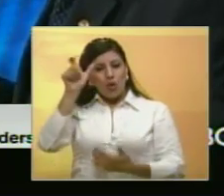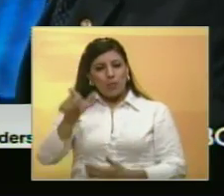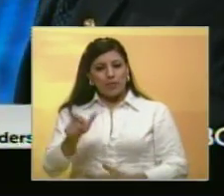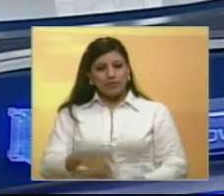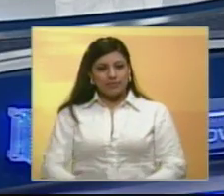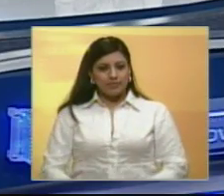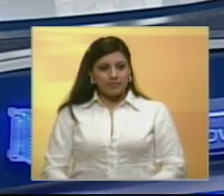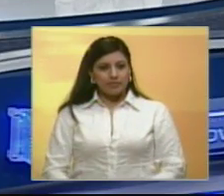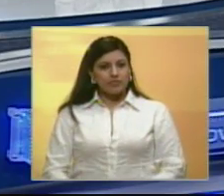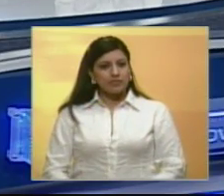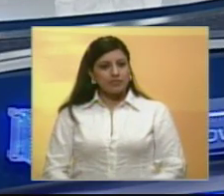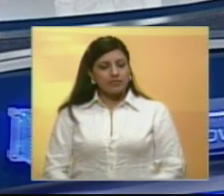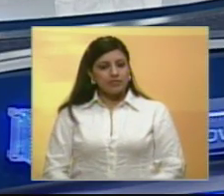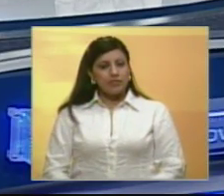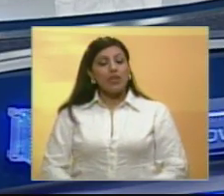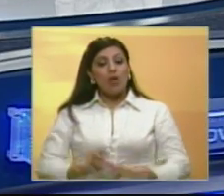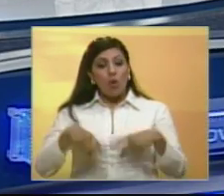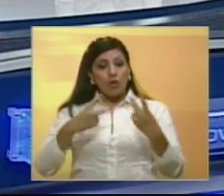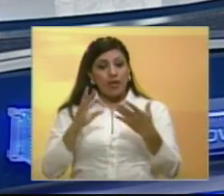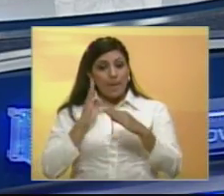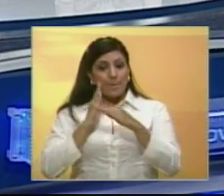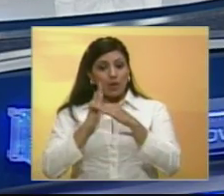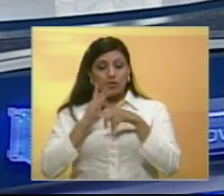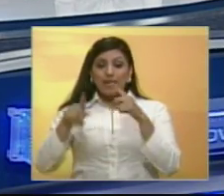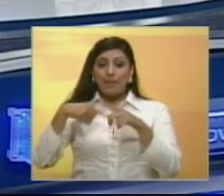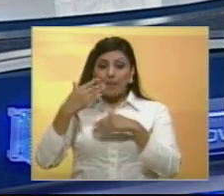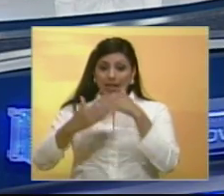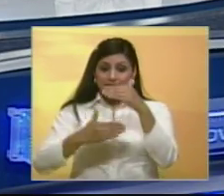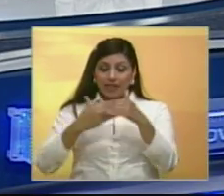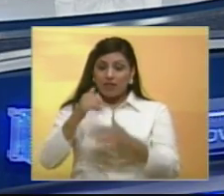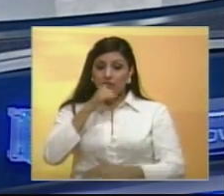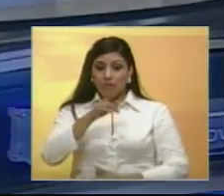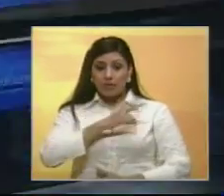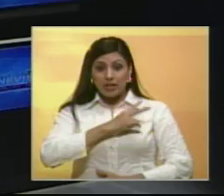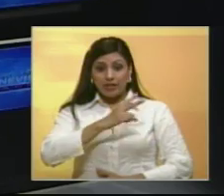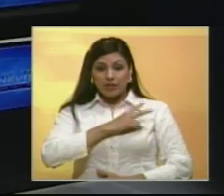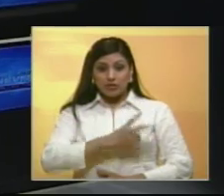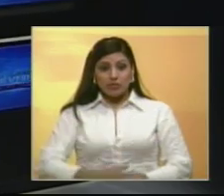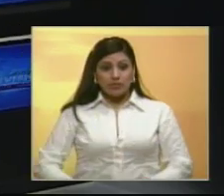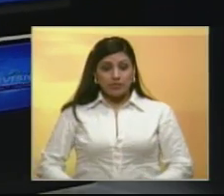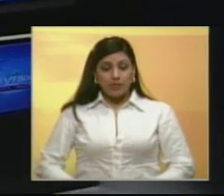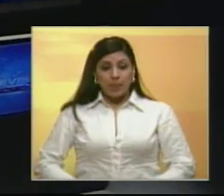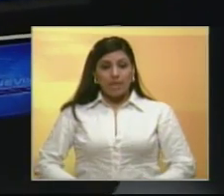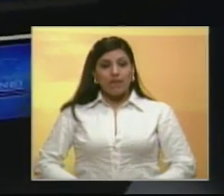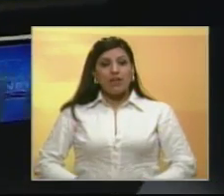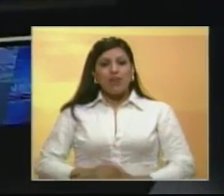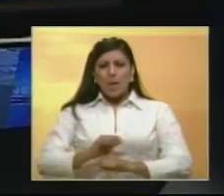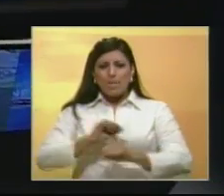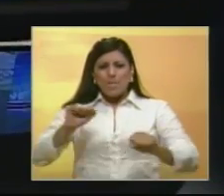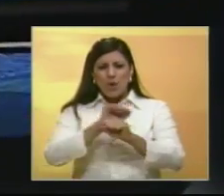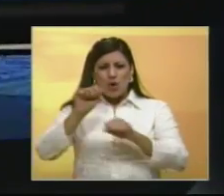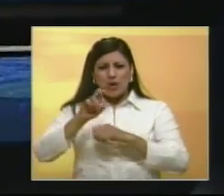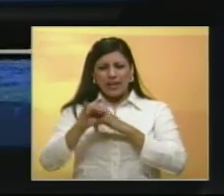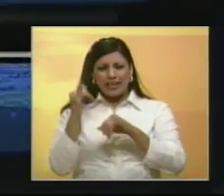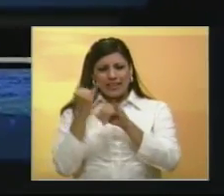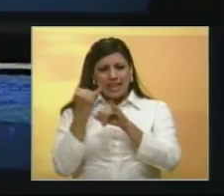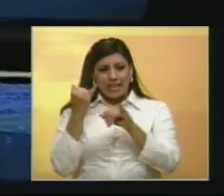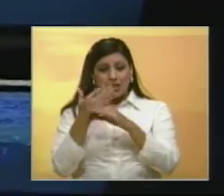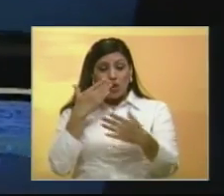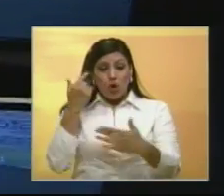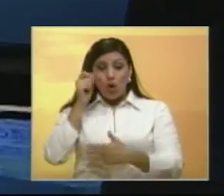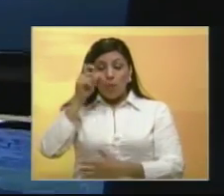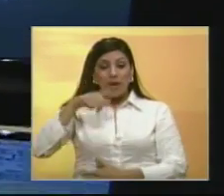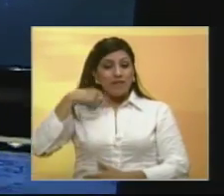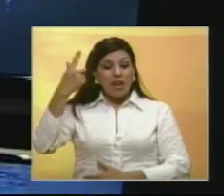Obama. Nueva pausa, pero más adelante en Noticiero Venevisión reventó la red. Tomás